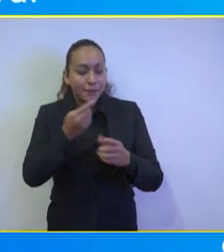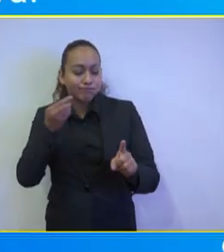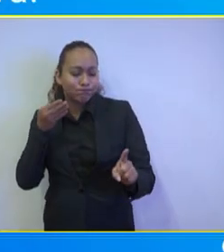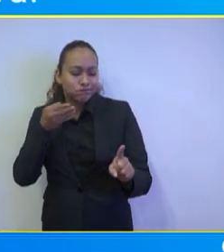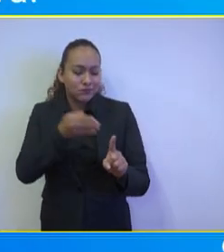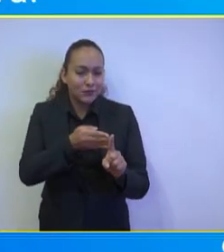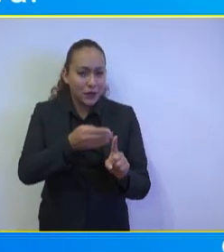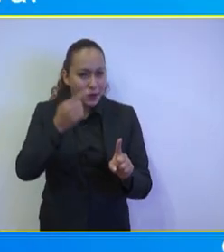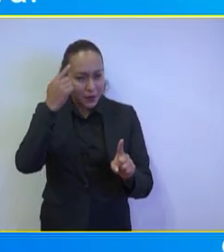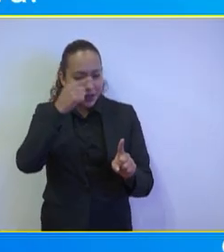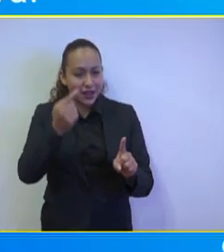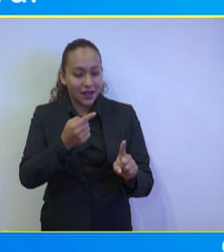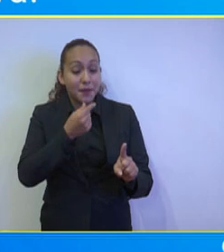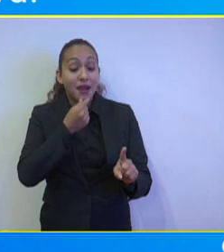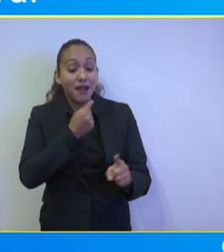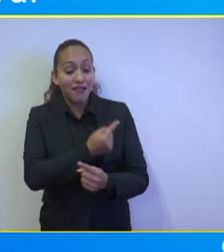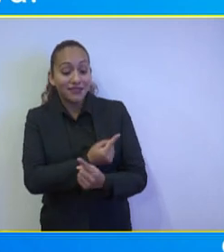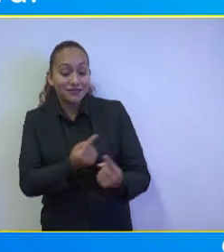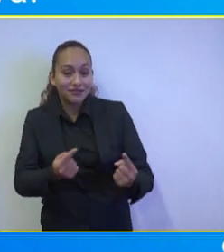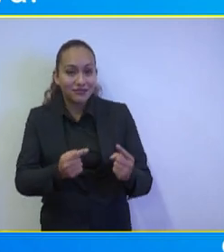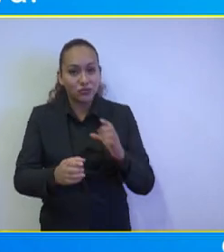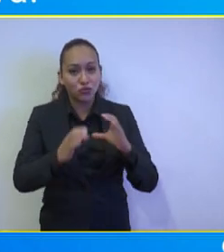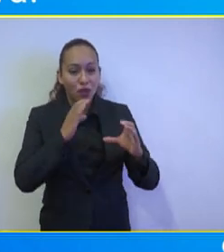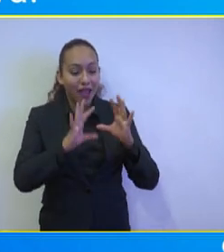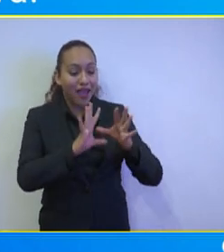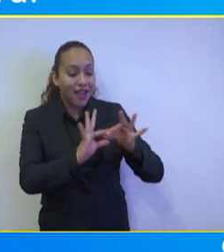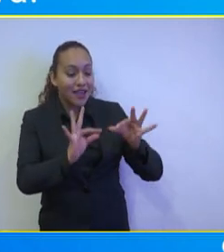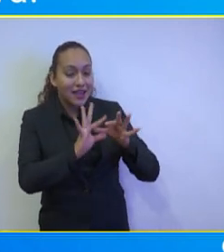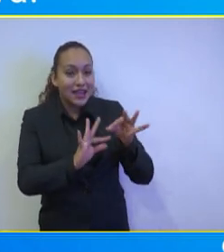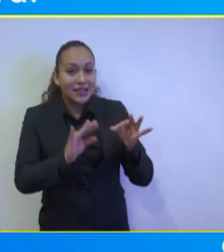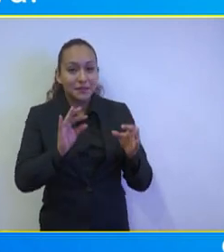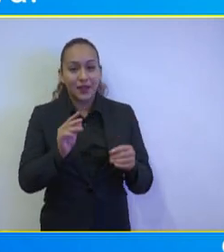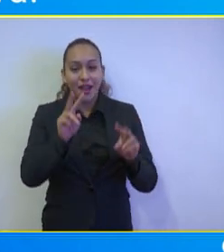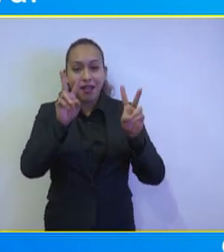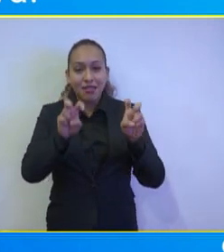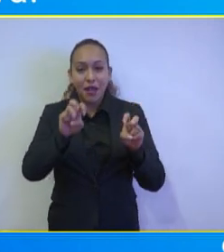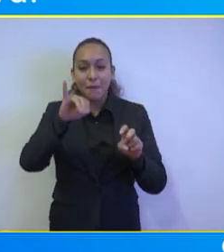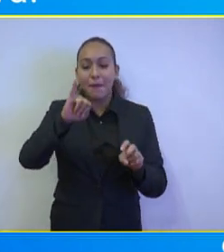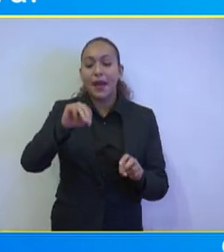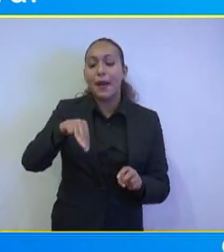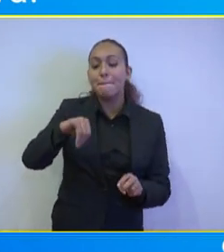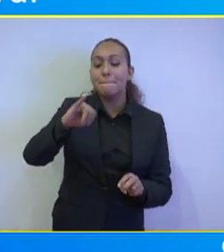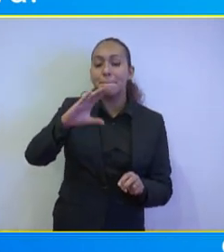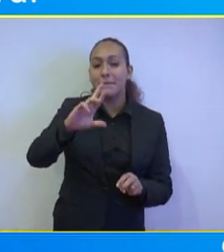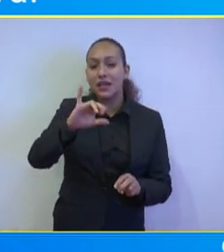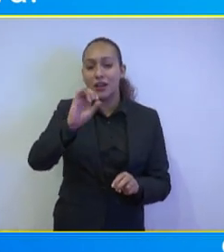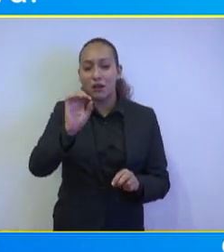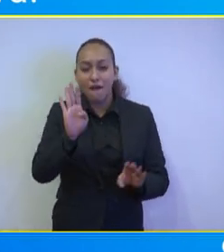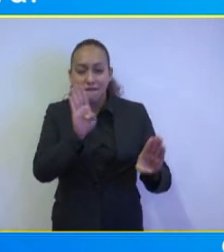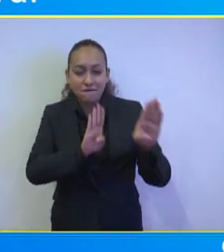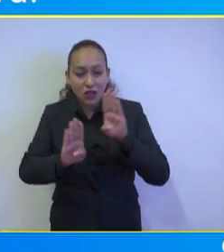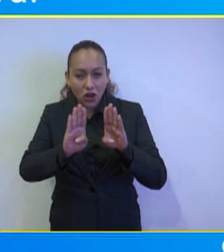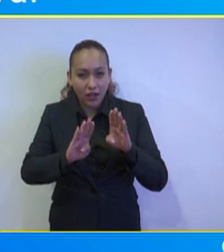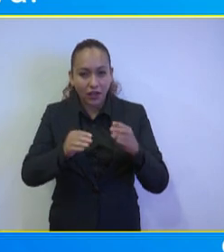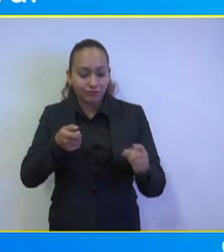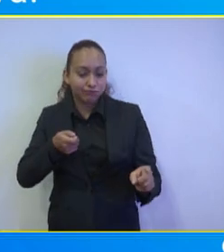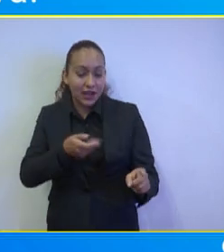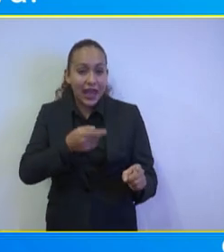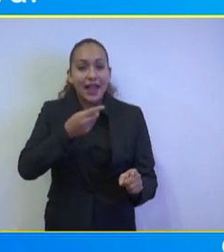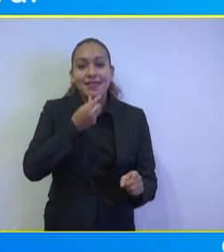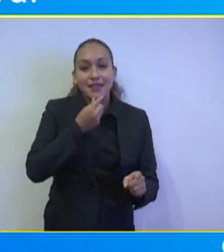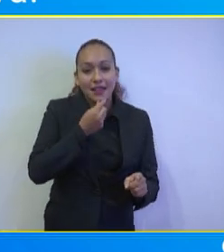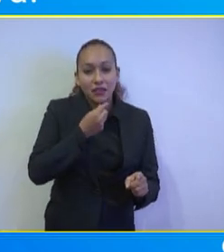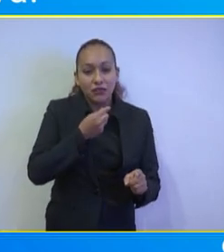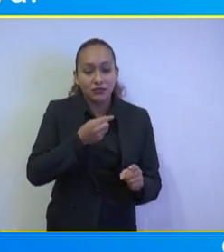enfocado en la comunicación de estos conceptos abstractos de microbiología, específicamente para personas o niños de